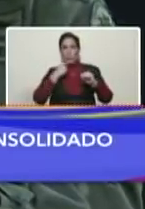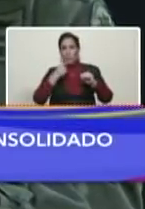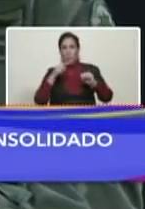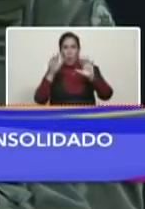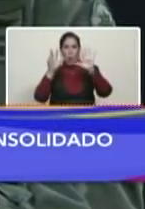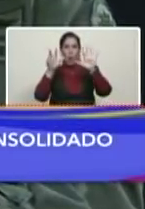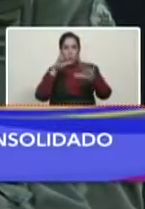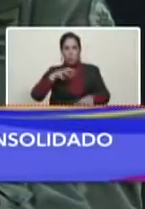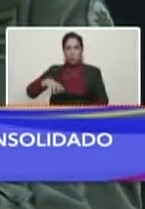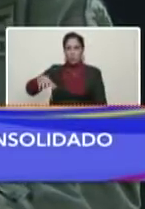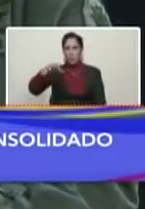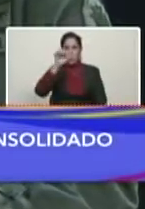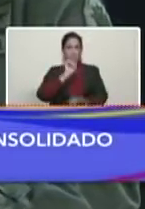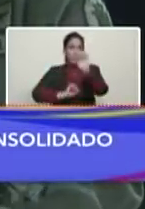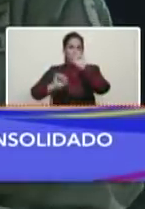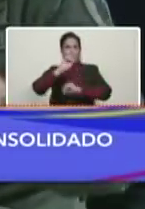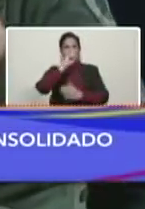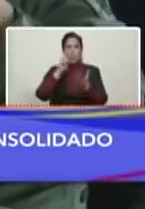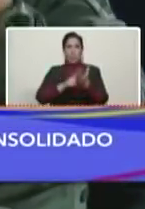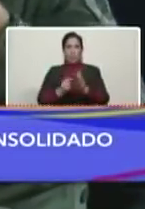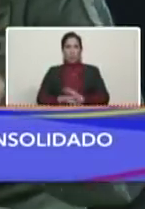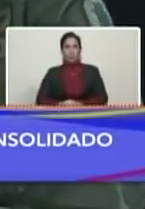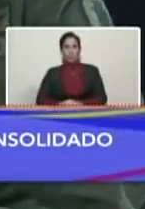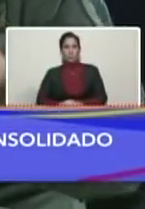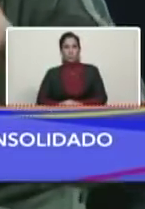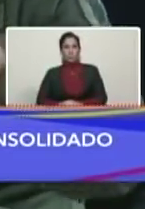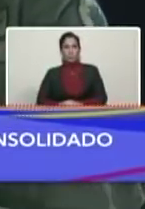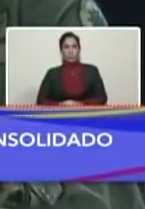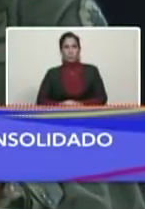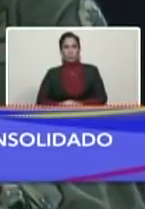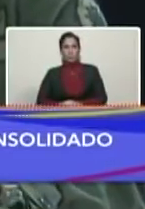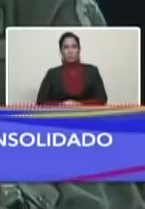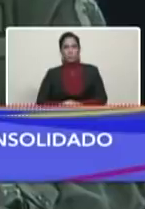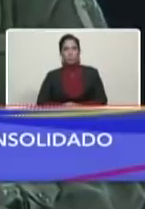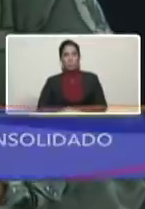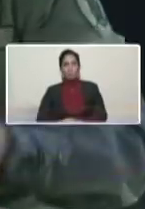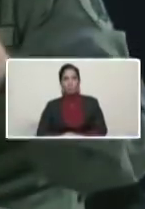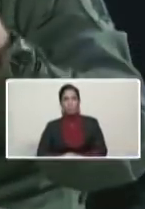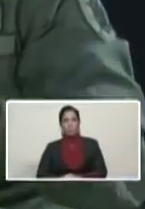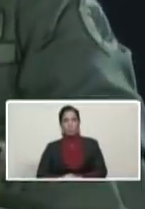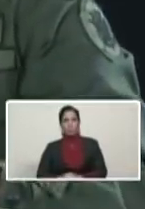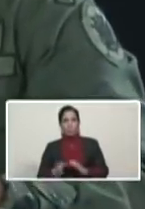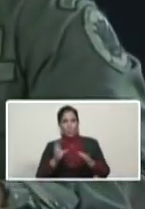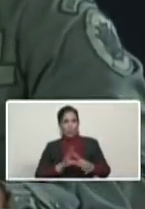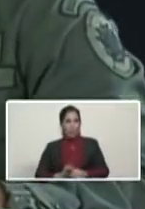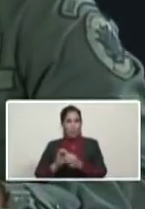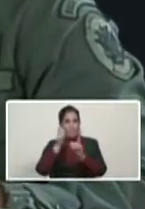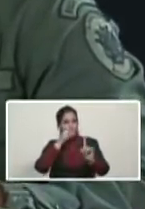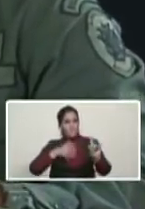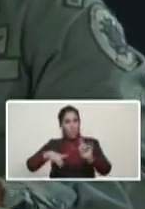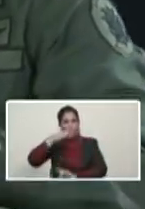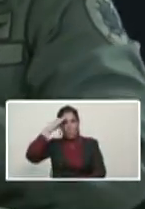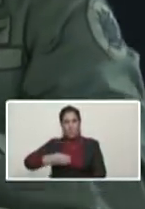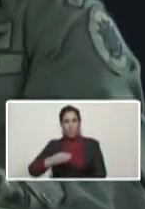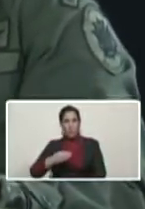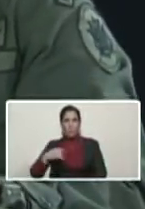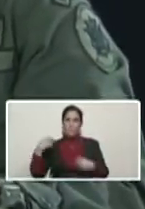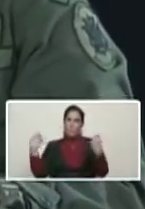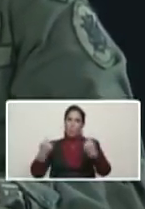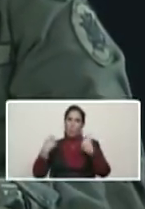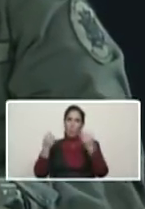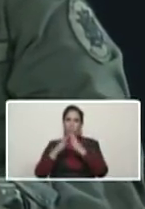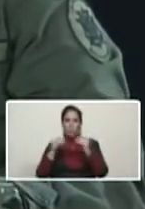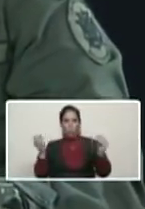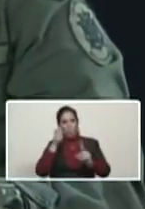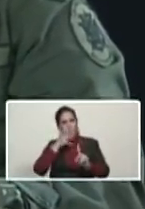regiones estratégicas de defensa integral, bajo un concepto, repito, cívico-militar, eminentemente popular, de todo